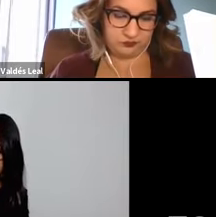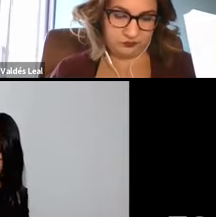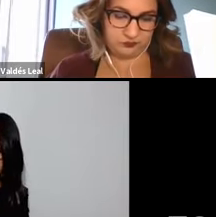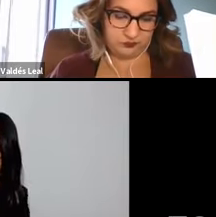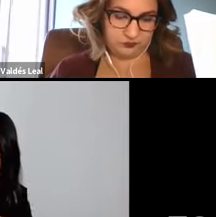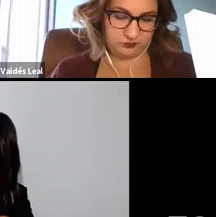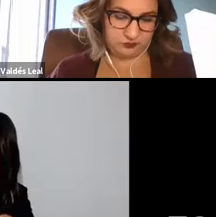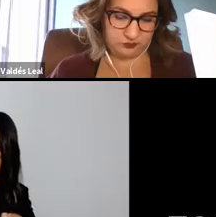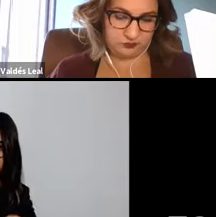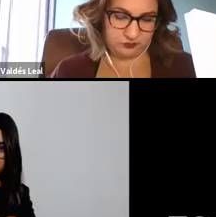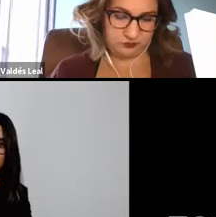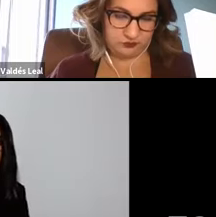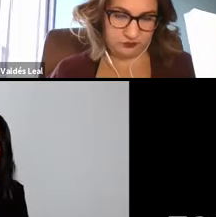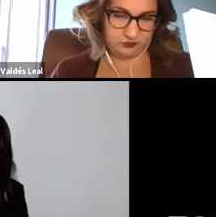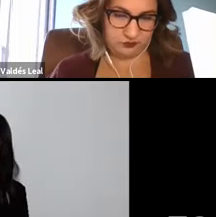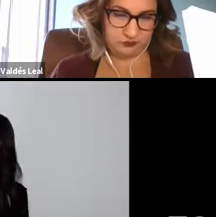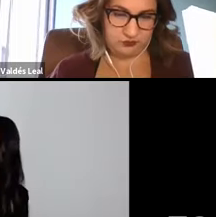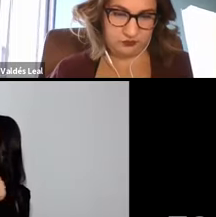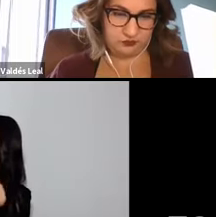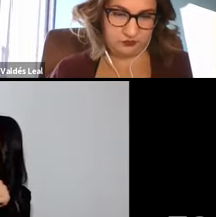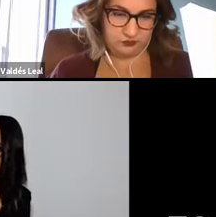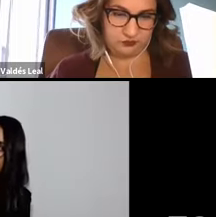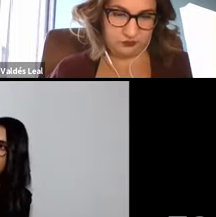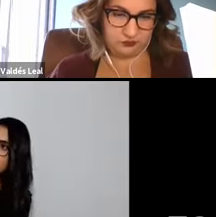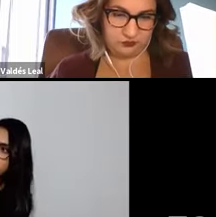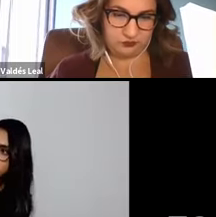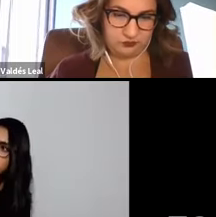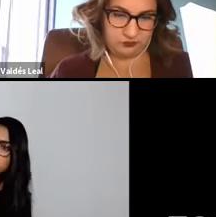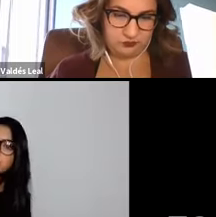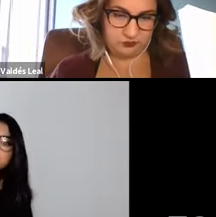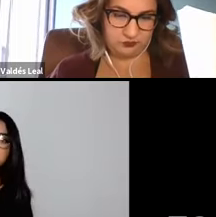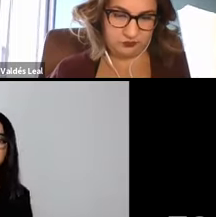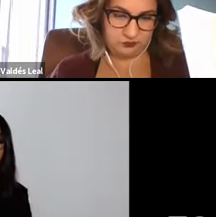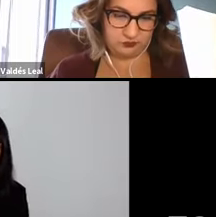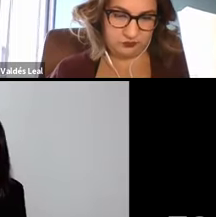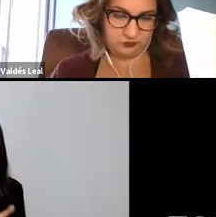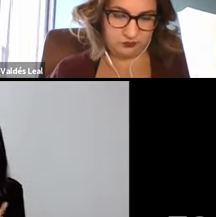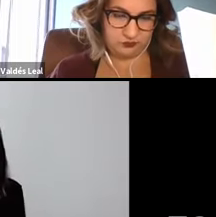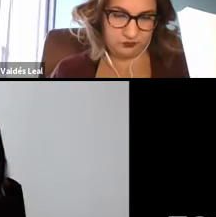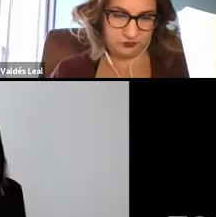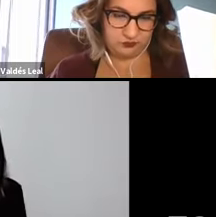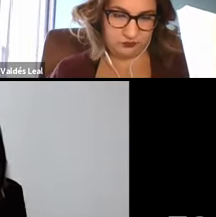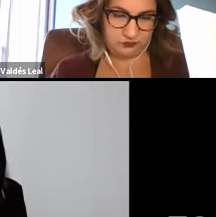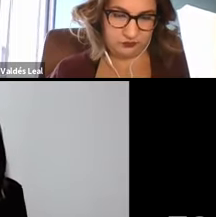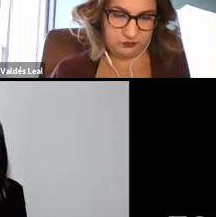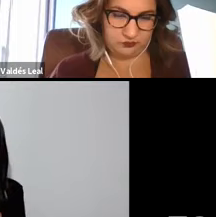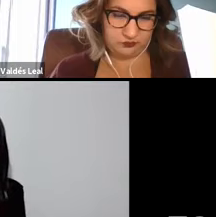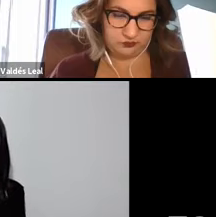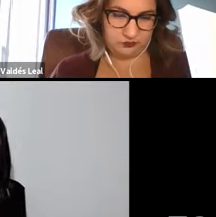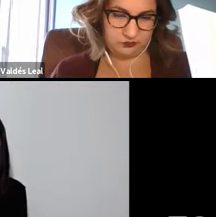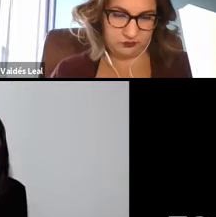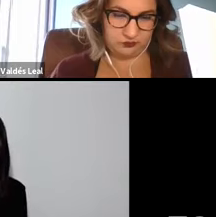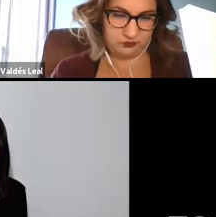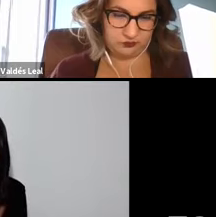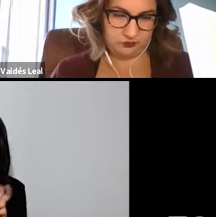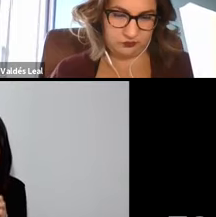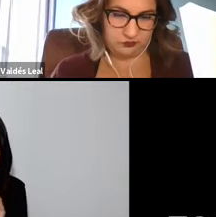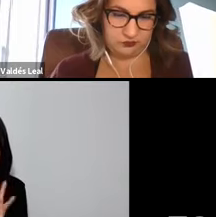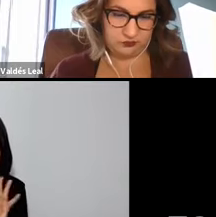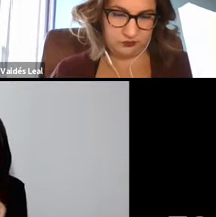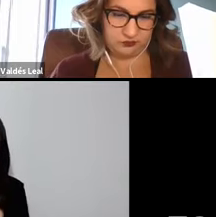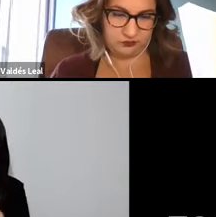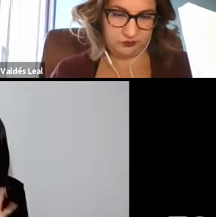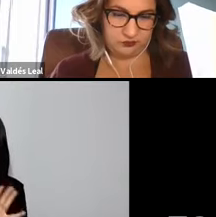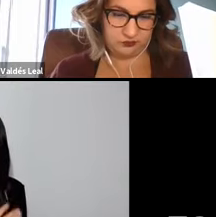cuaderno jurisprudencial que, con un lenguaje pues muy claro y sencillo, nos pone a dialogar con el máximo